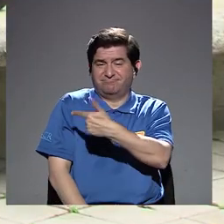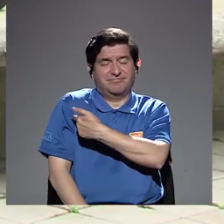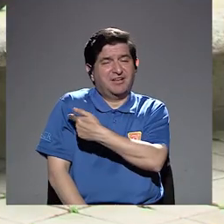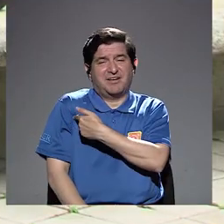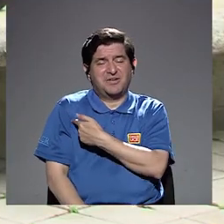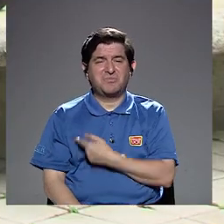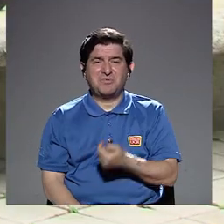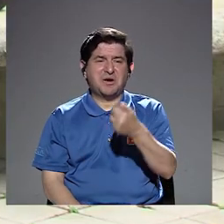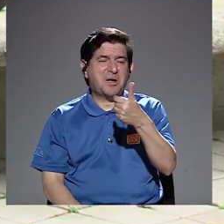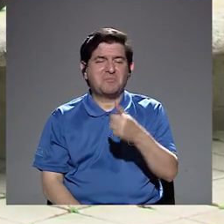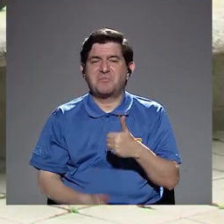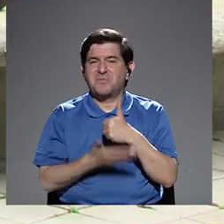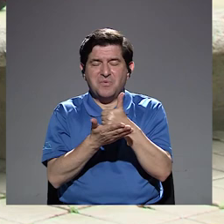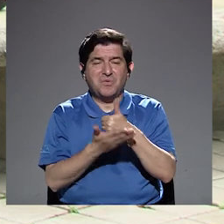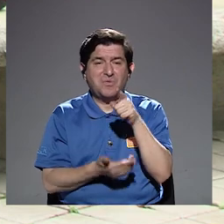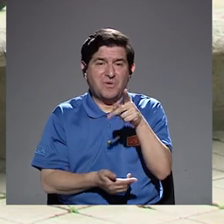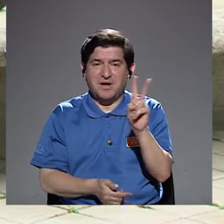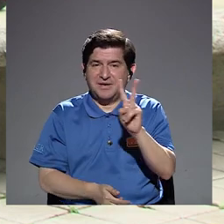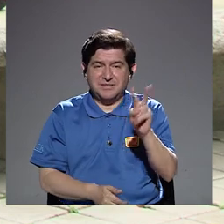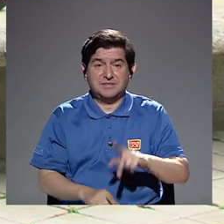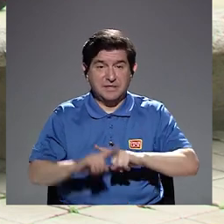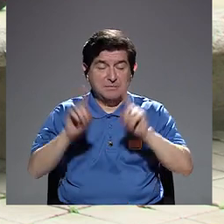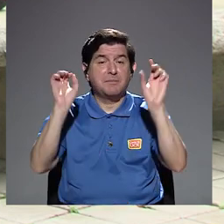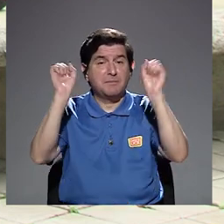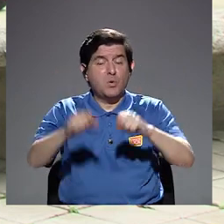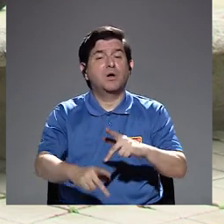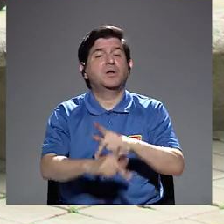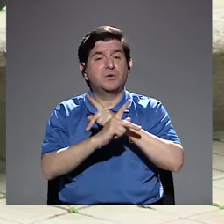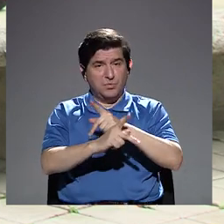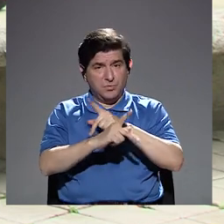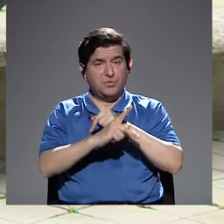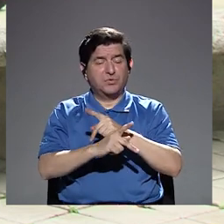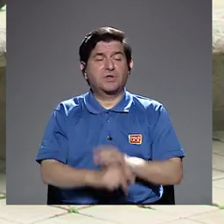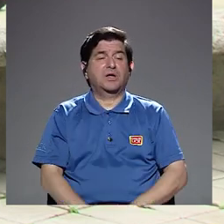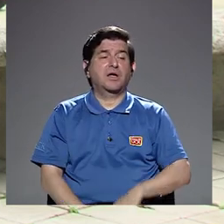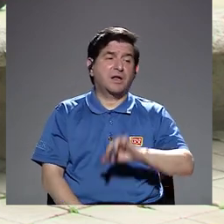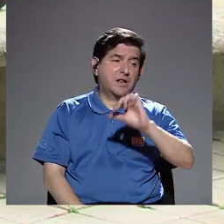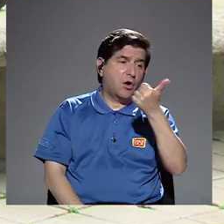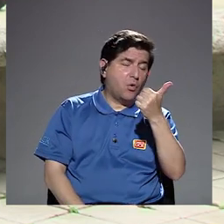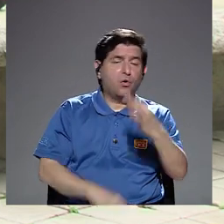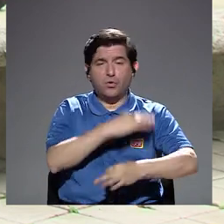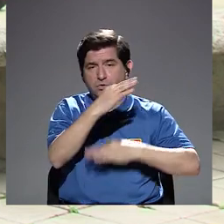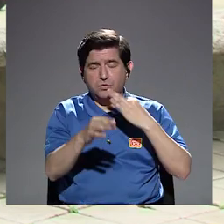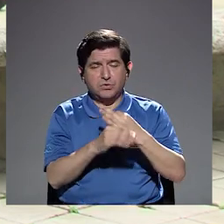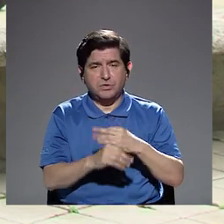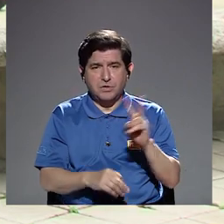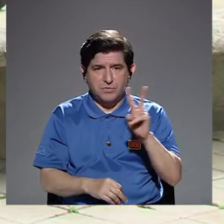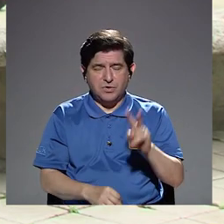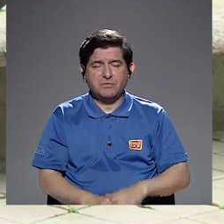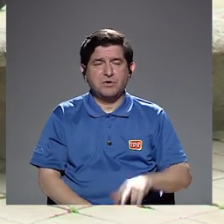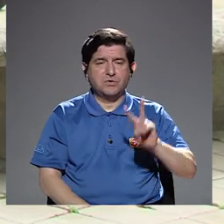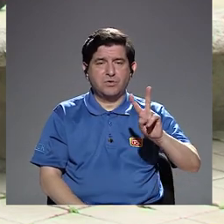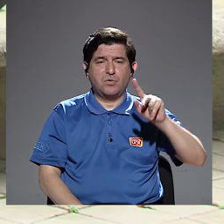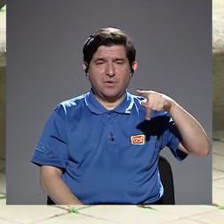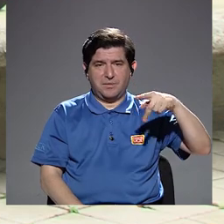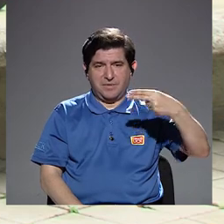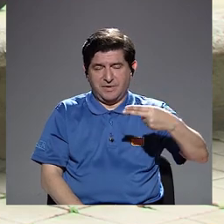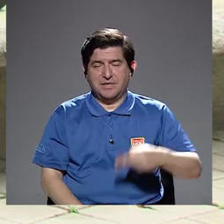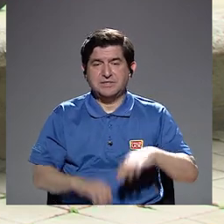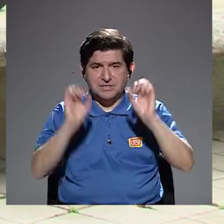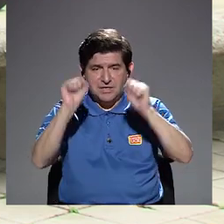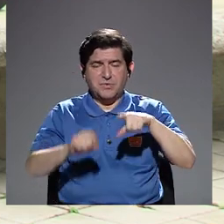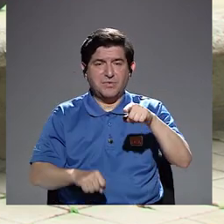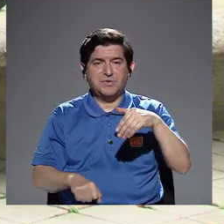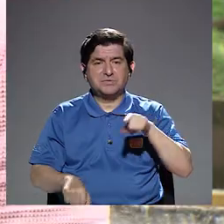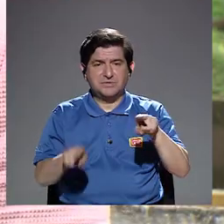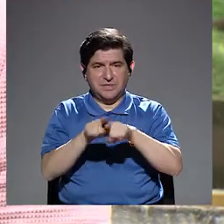va a ser poco sobre el virus que ya tenés, pero sí te puede proteger contra otros posibles virus, serotipos del virus que puedas